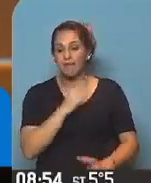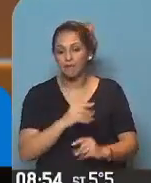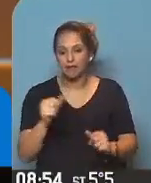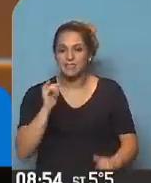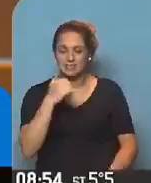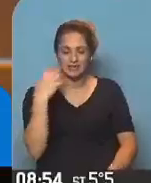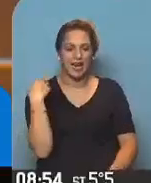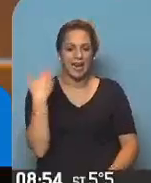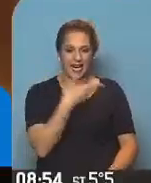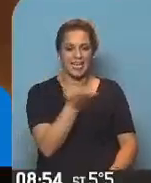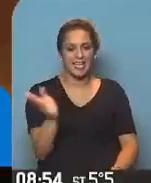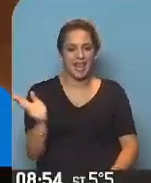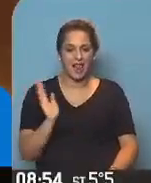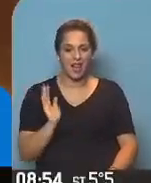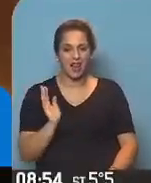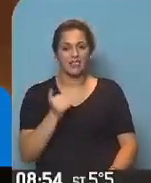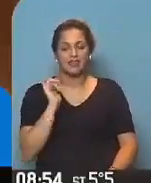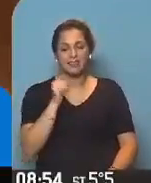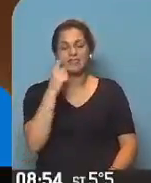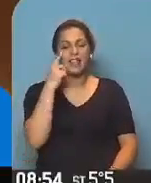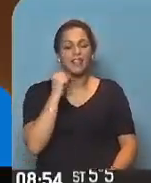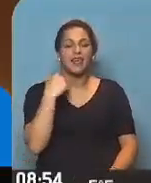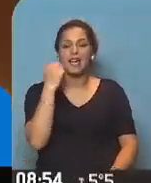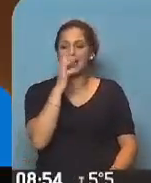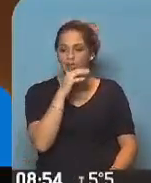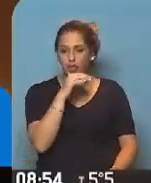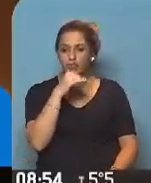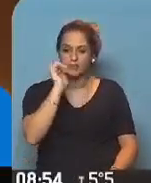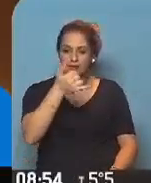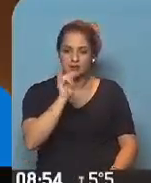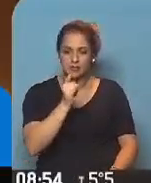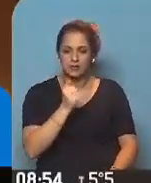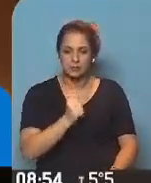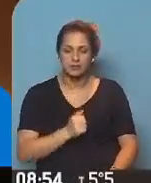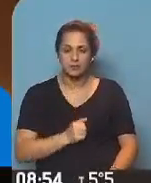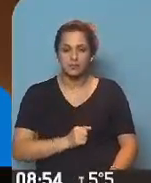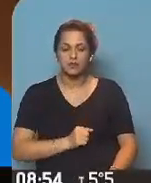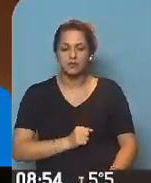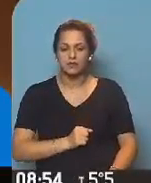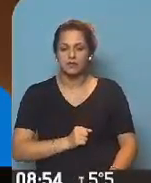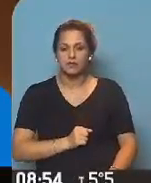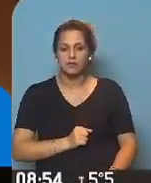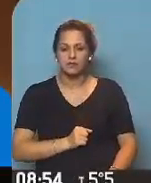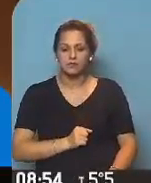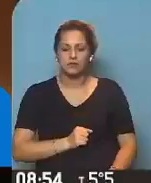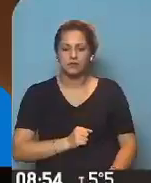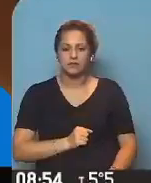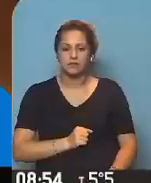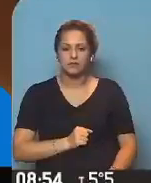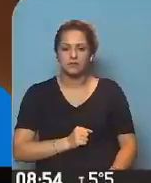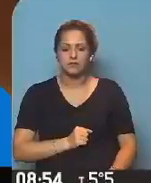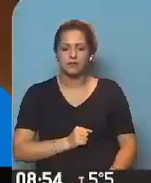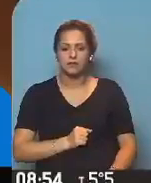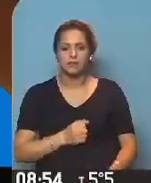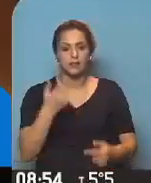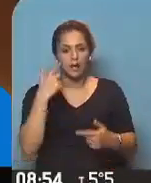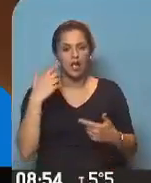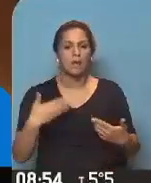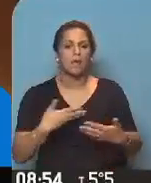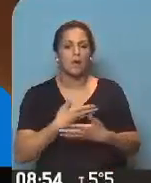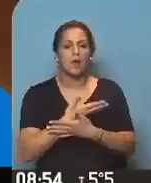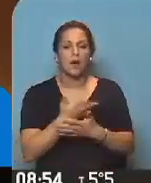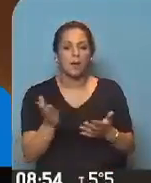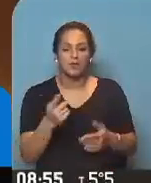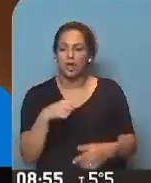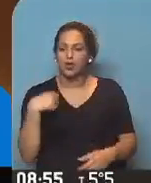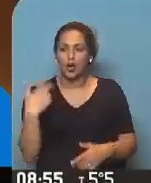general el cierre del día 14 y es es digamos el acontecimiento esperado del